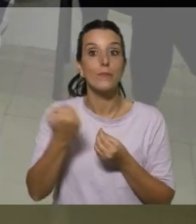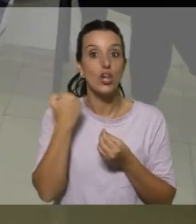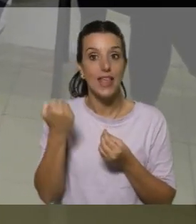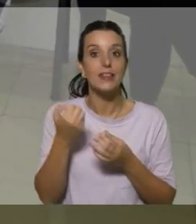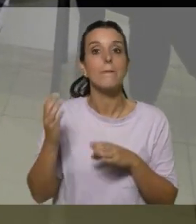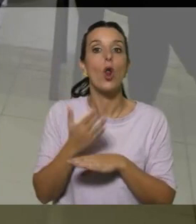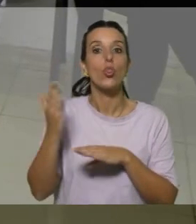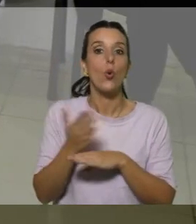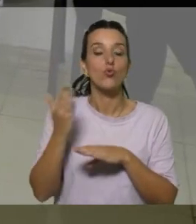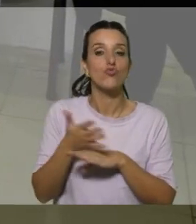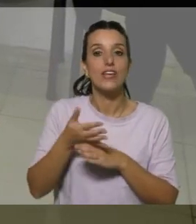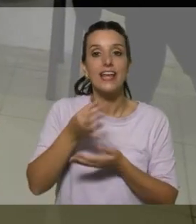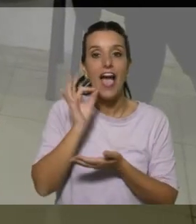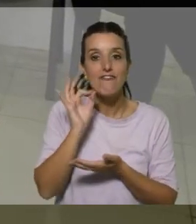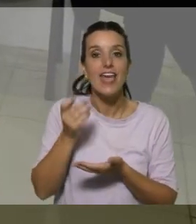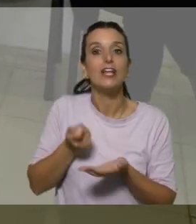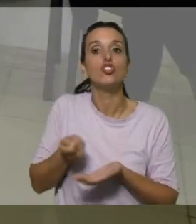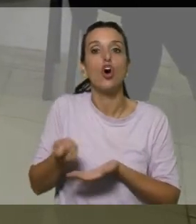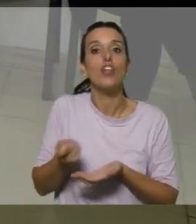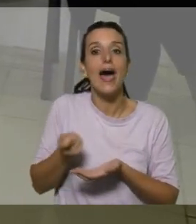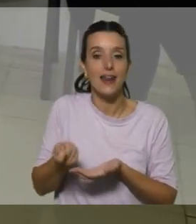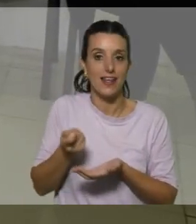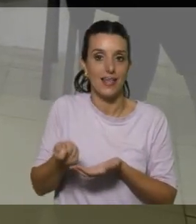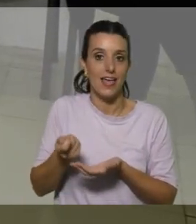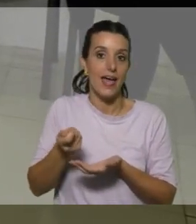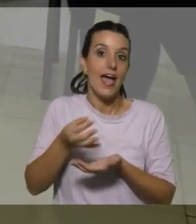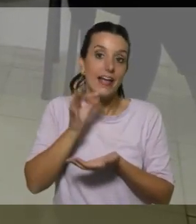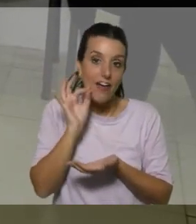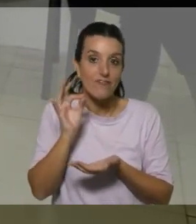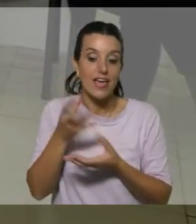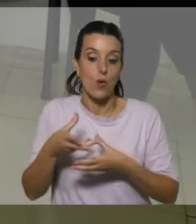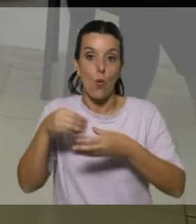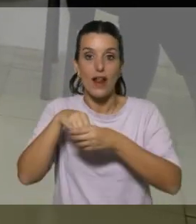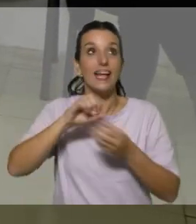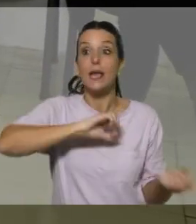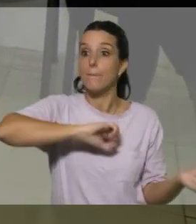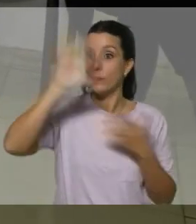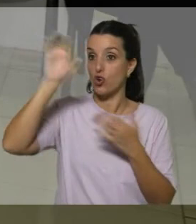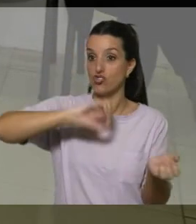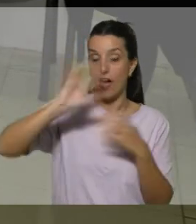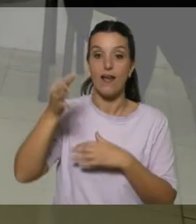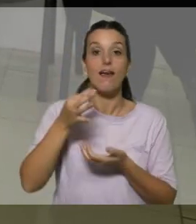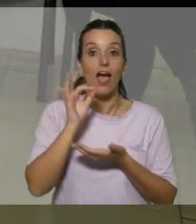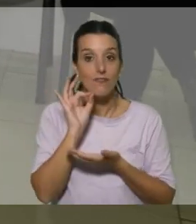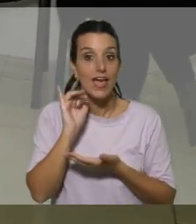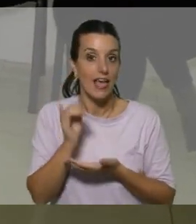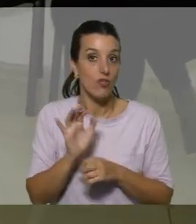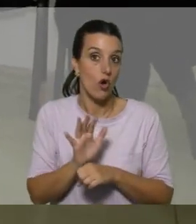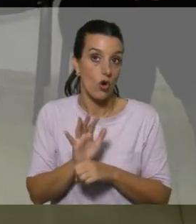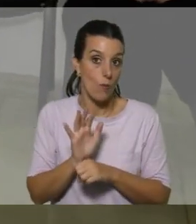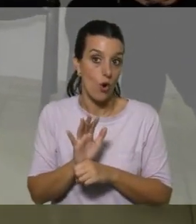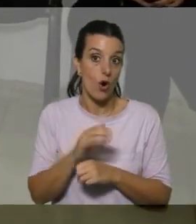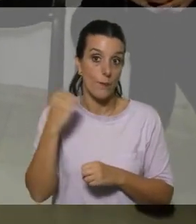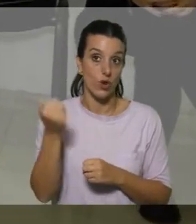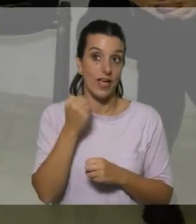importante en el tostado del café y envasado y exportación además, y eso es como una